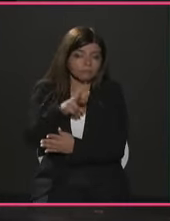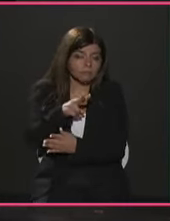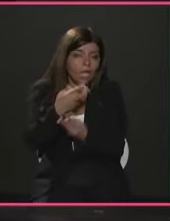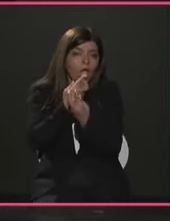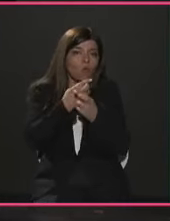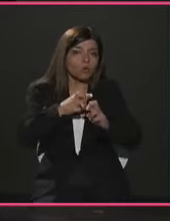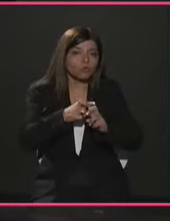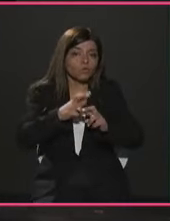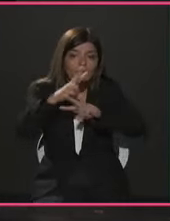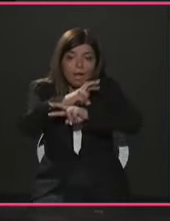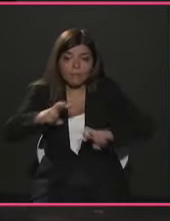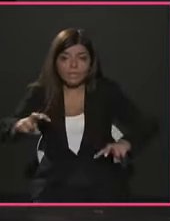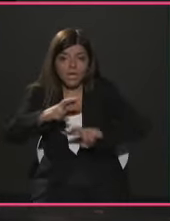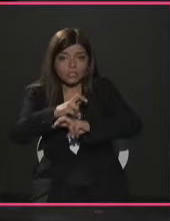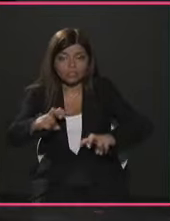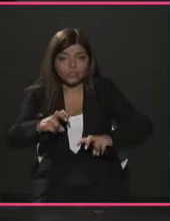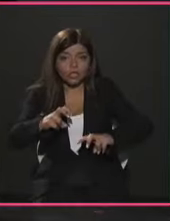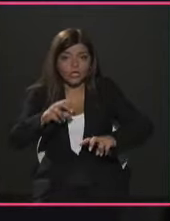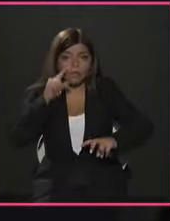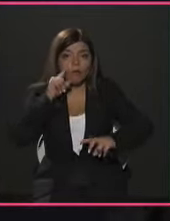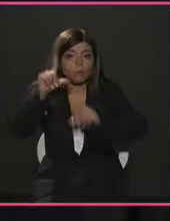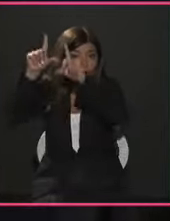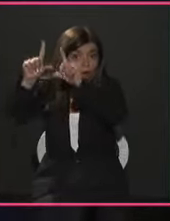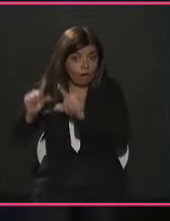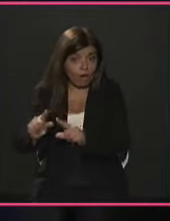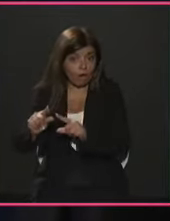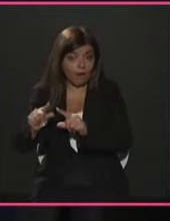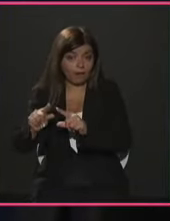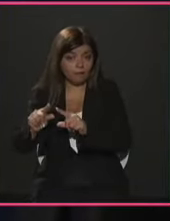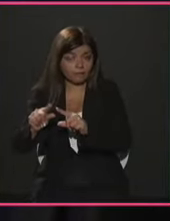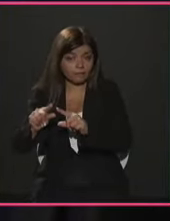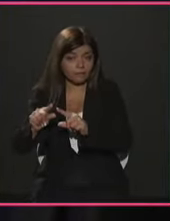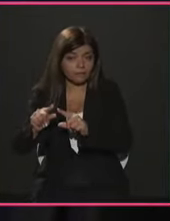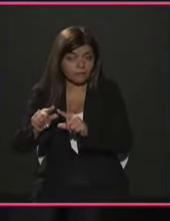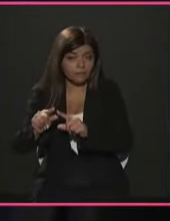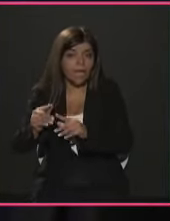que podemos encorvar y bajar esta